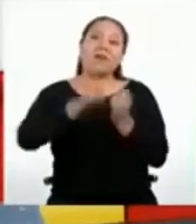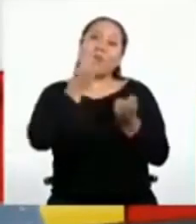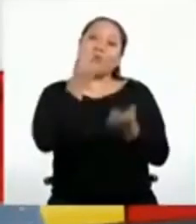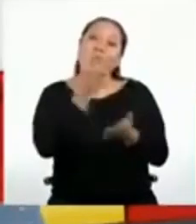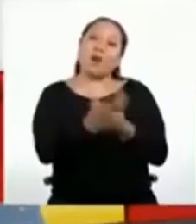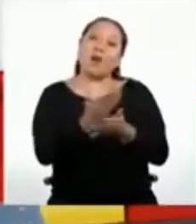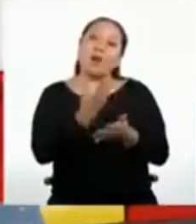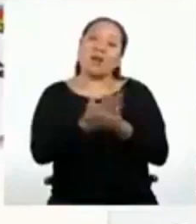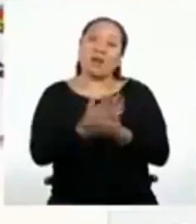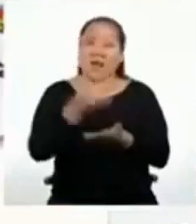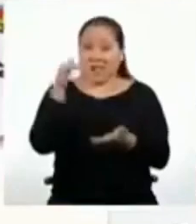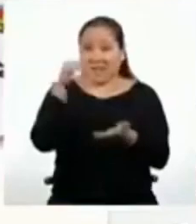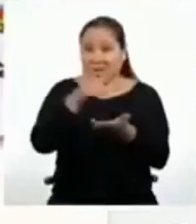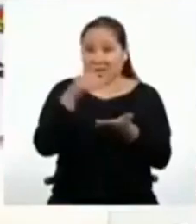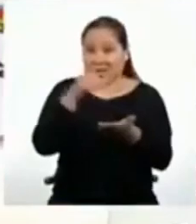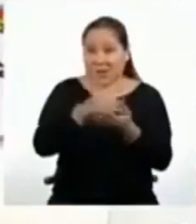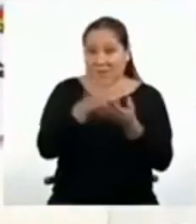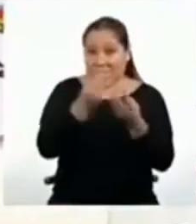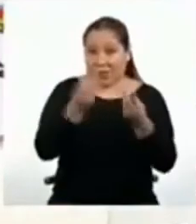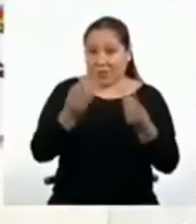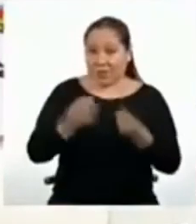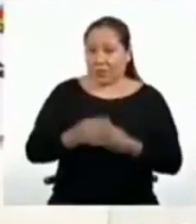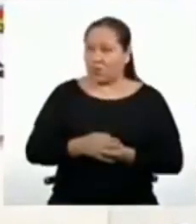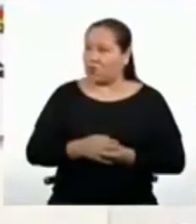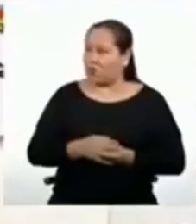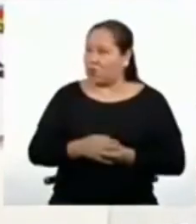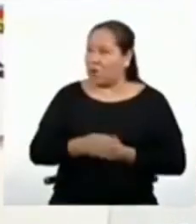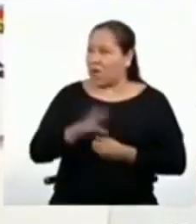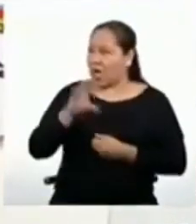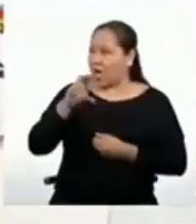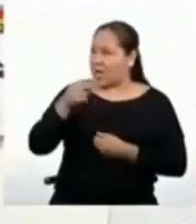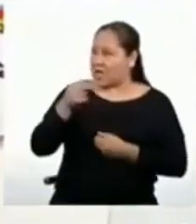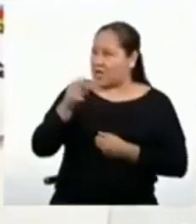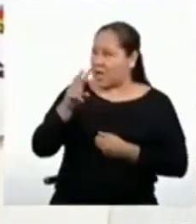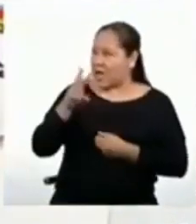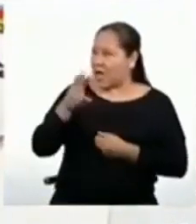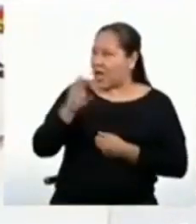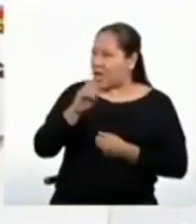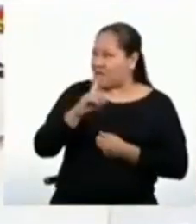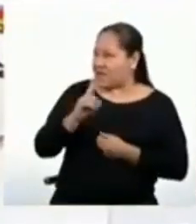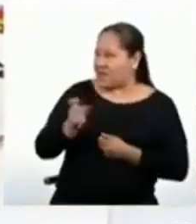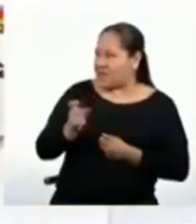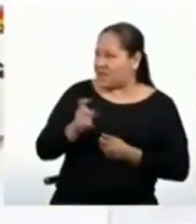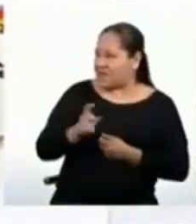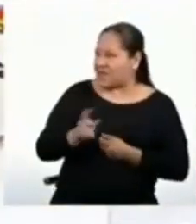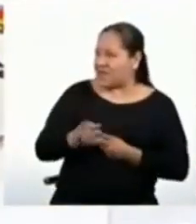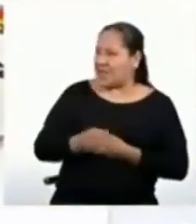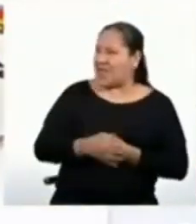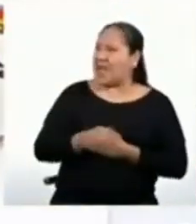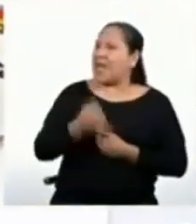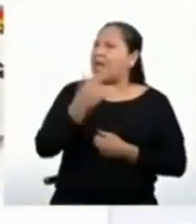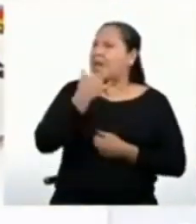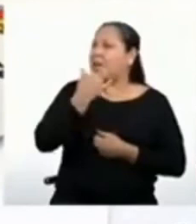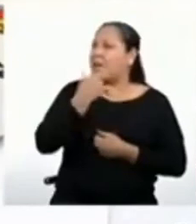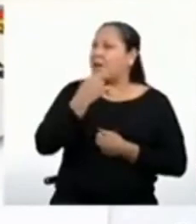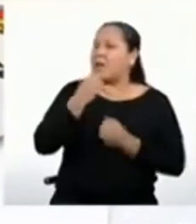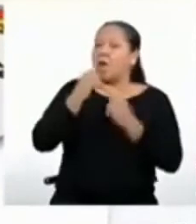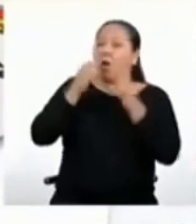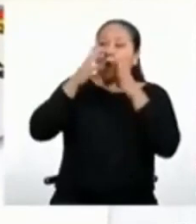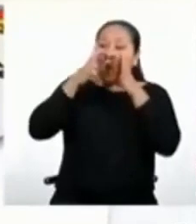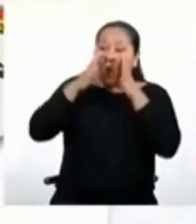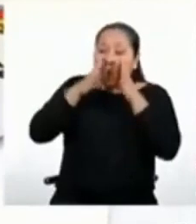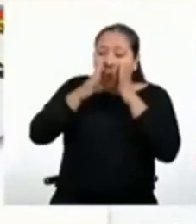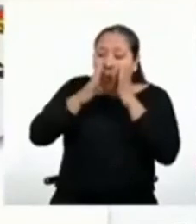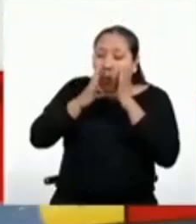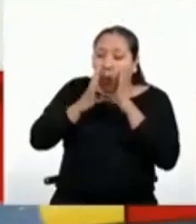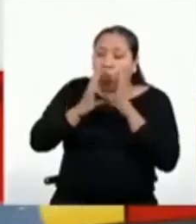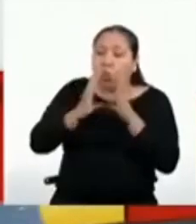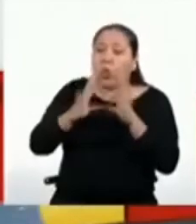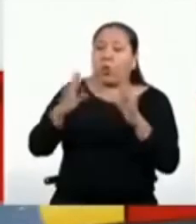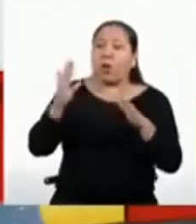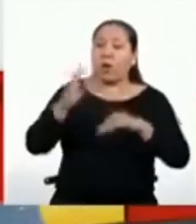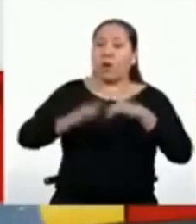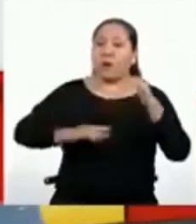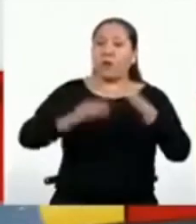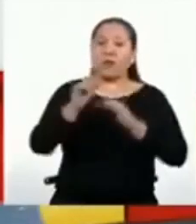a estudiar mucho. ¿Y Chávez? ¿Qué pasa si yo le doy un soplido al